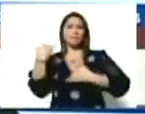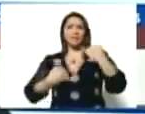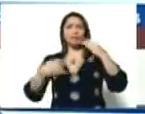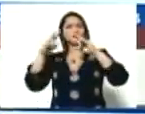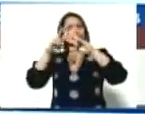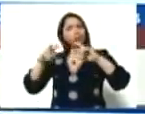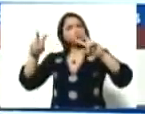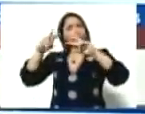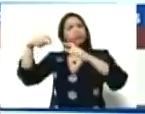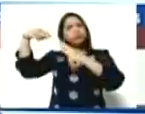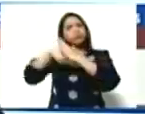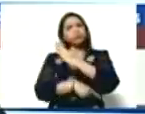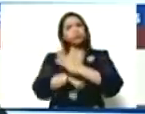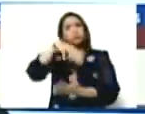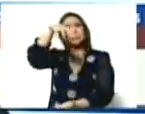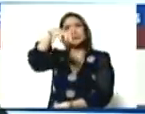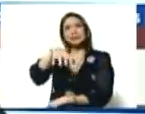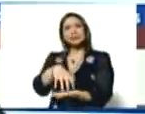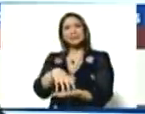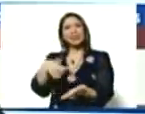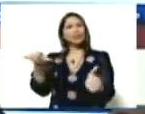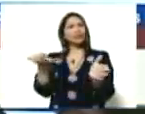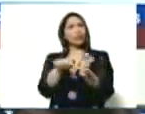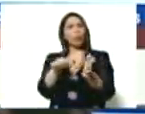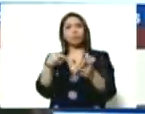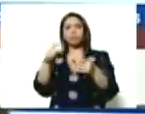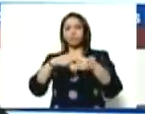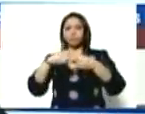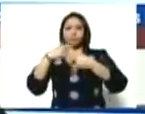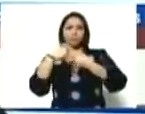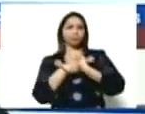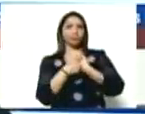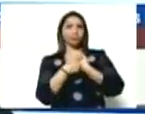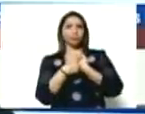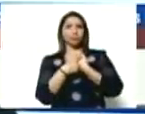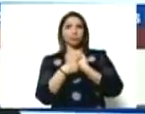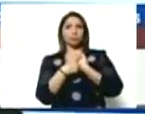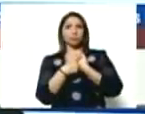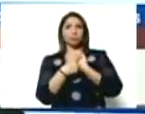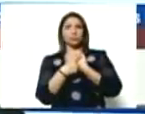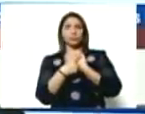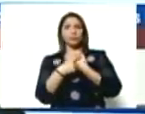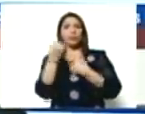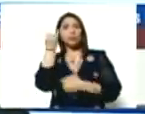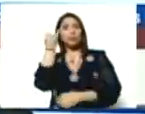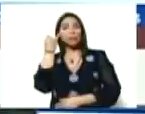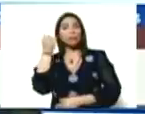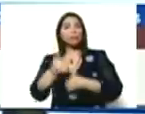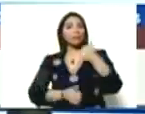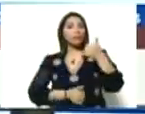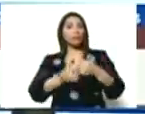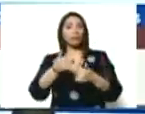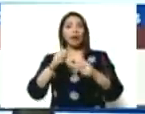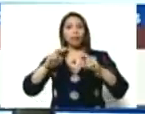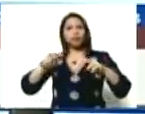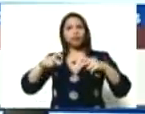analizar el estado de todos sus componentes que lo conforman. La idea era tener una actualización de todos los